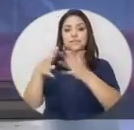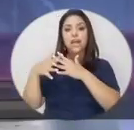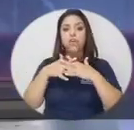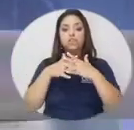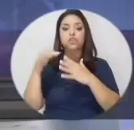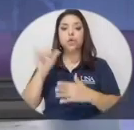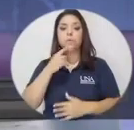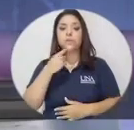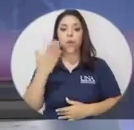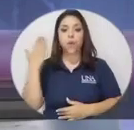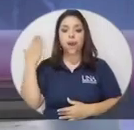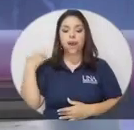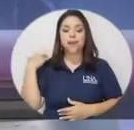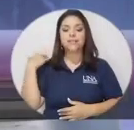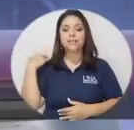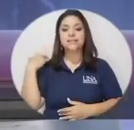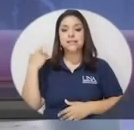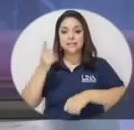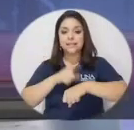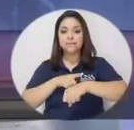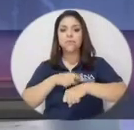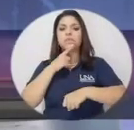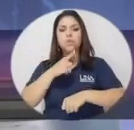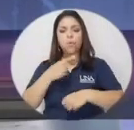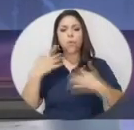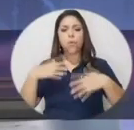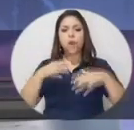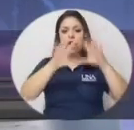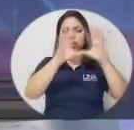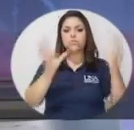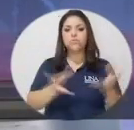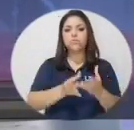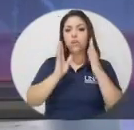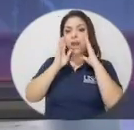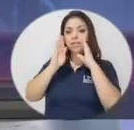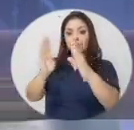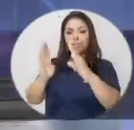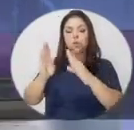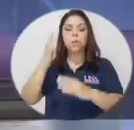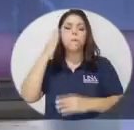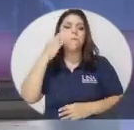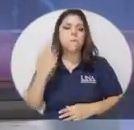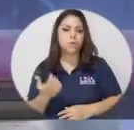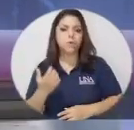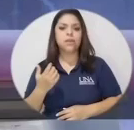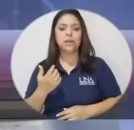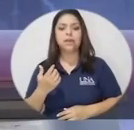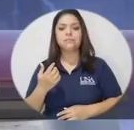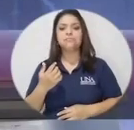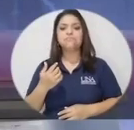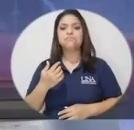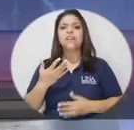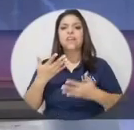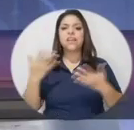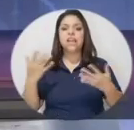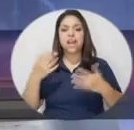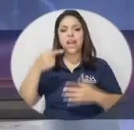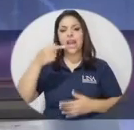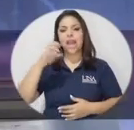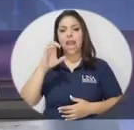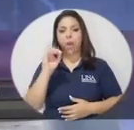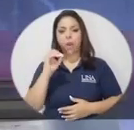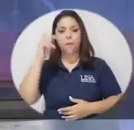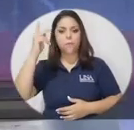bloque anterior, siempre generan mucha atención alrededor del mundo, no solo por la parte geopolítica, ¿verdad?, o de